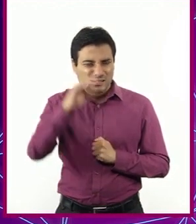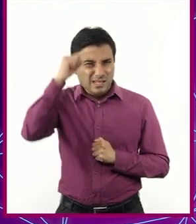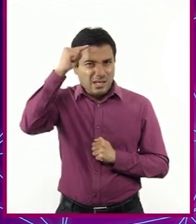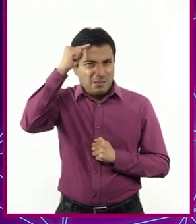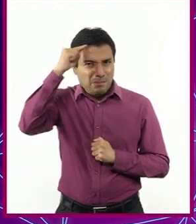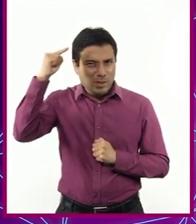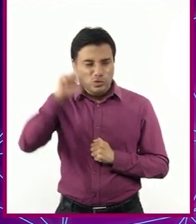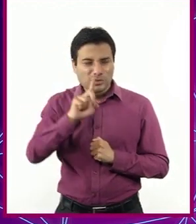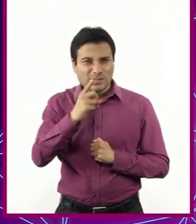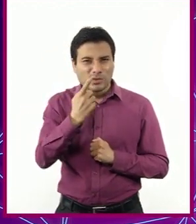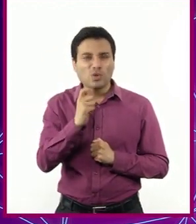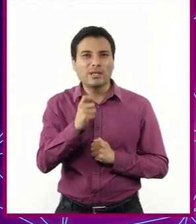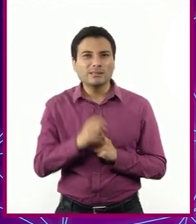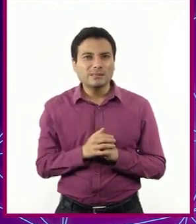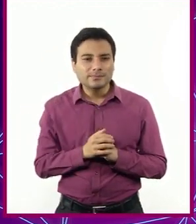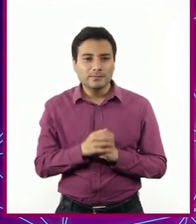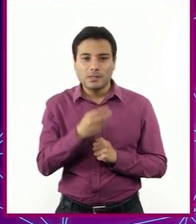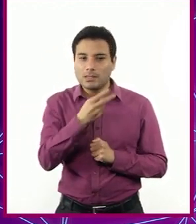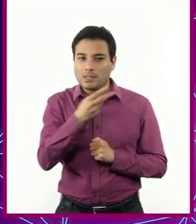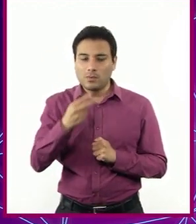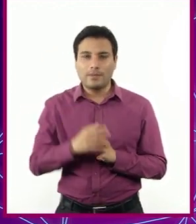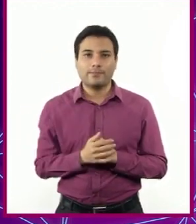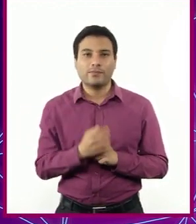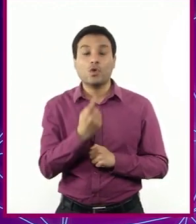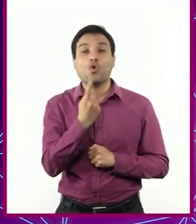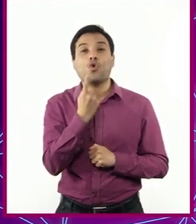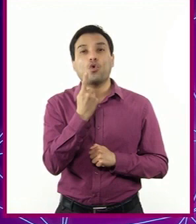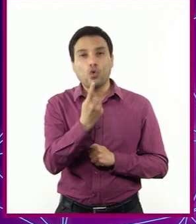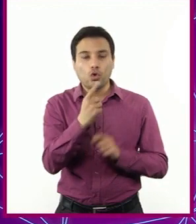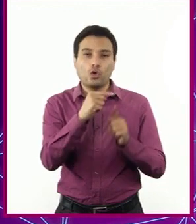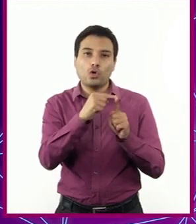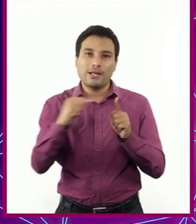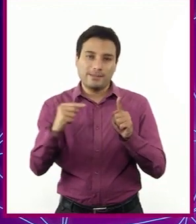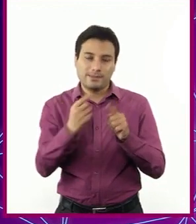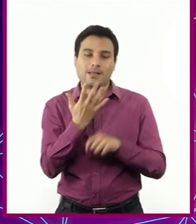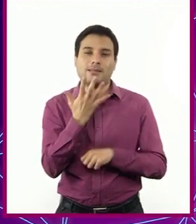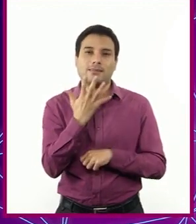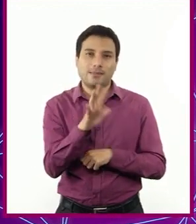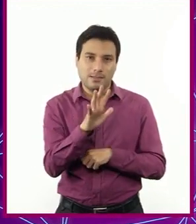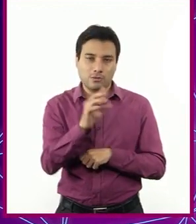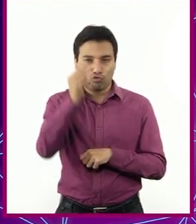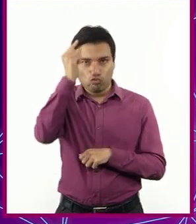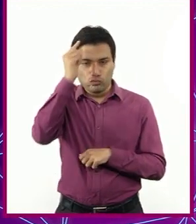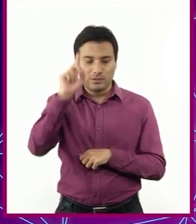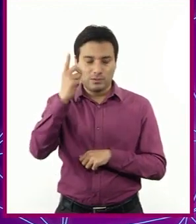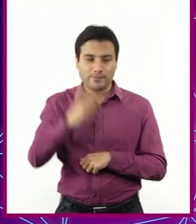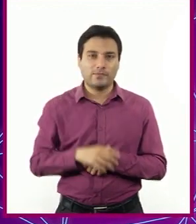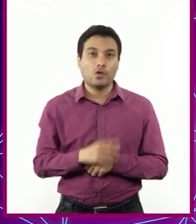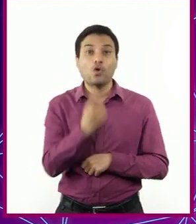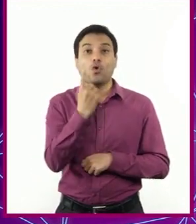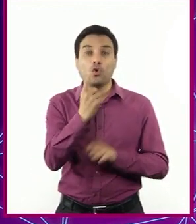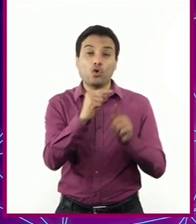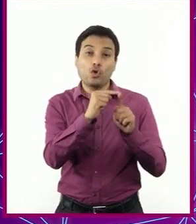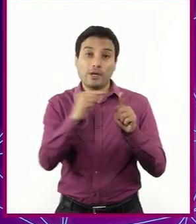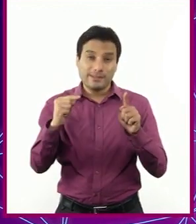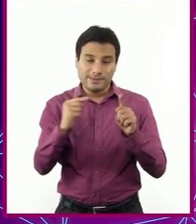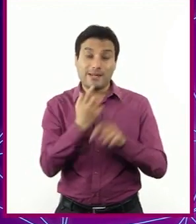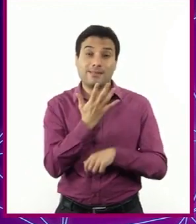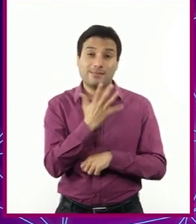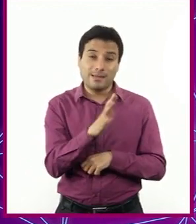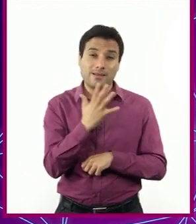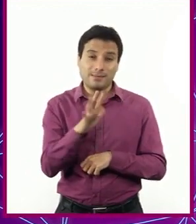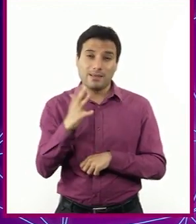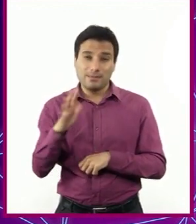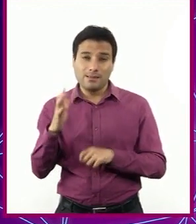31 negativo es igual a 1 entre 10 a la 31. Esto es, 1 entre 10 multiplicado por sí mismo